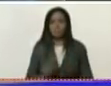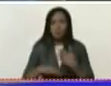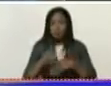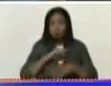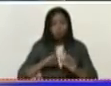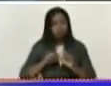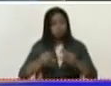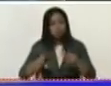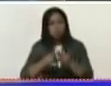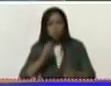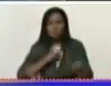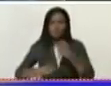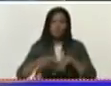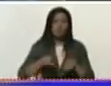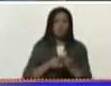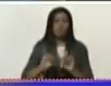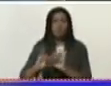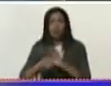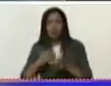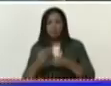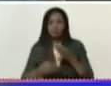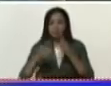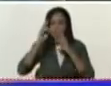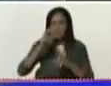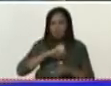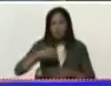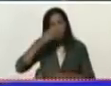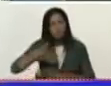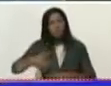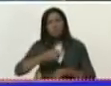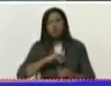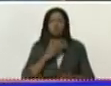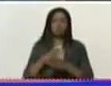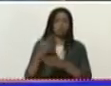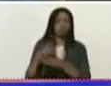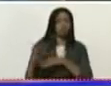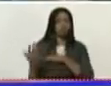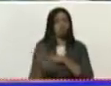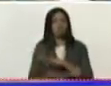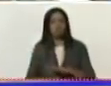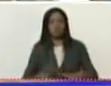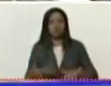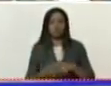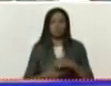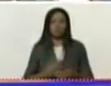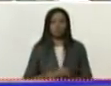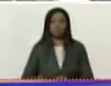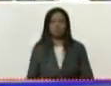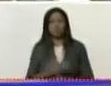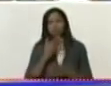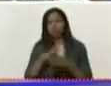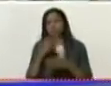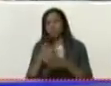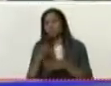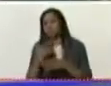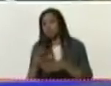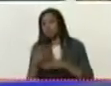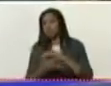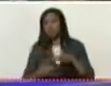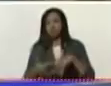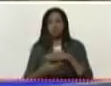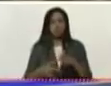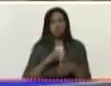a seguir defendiendo y haciendo respetar a nuestro pueblo, cueste lo que cueste, cueste lo que cueste,